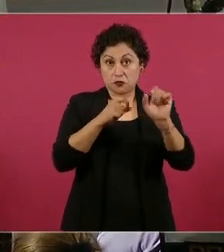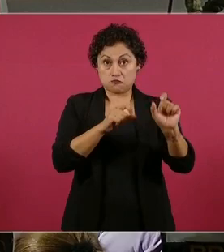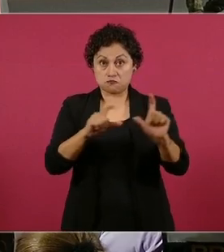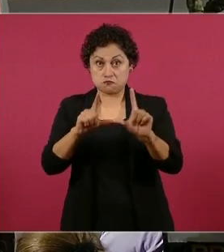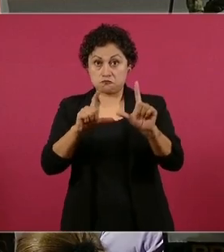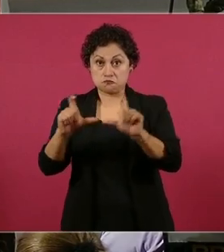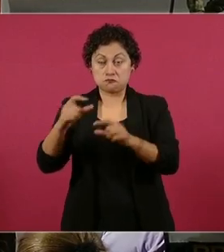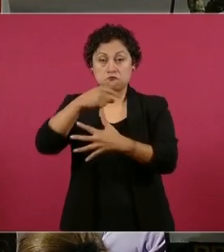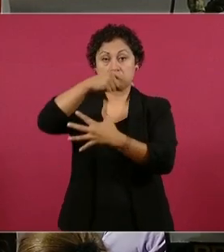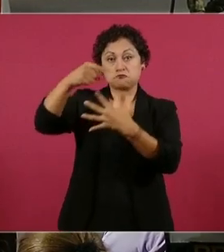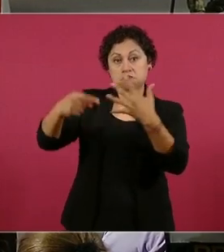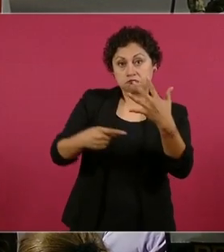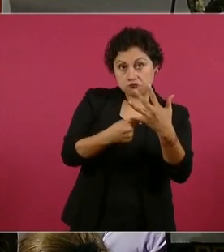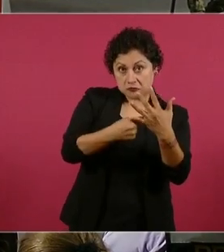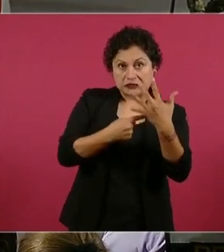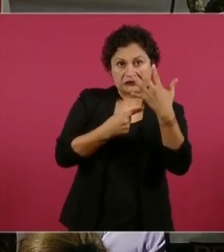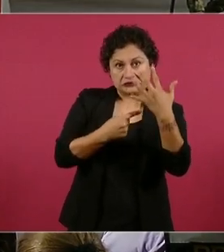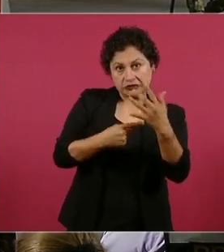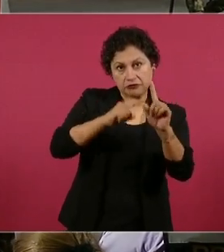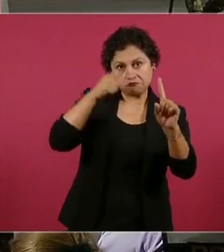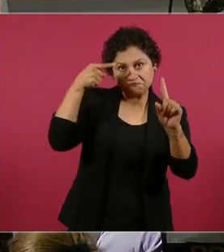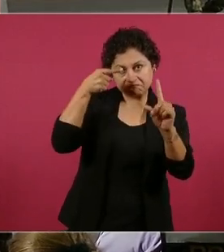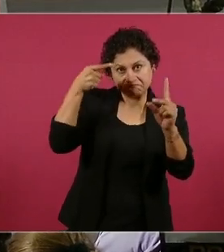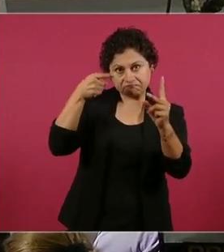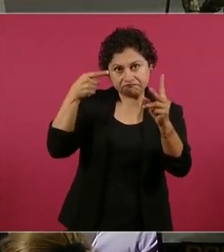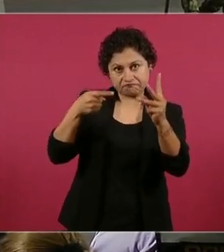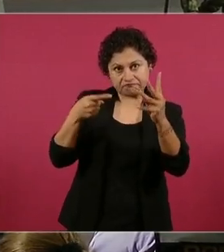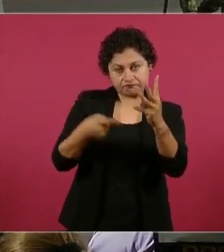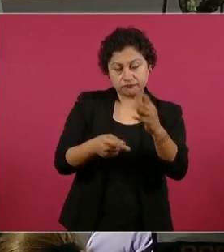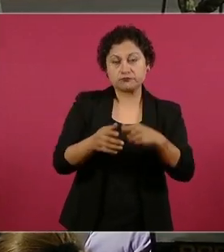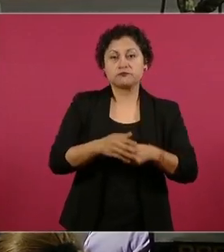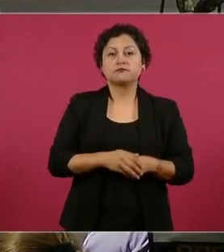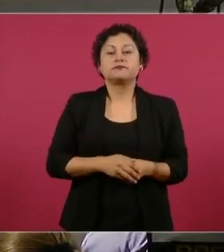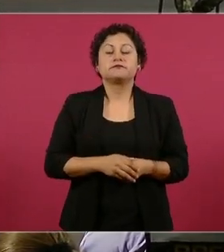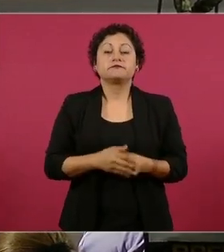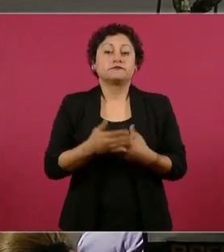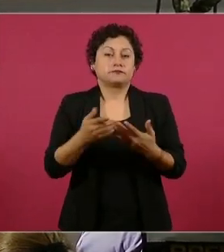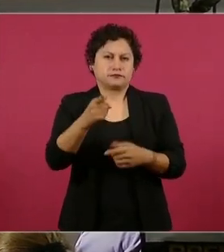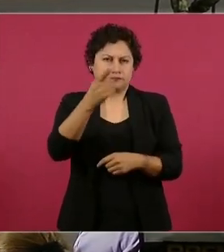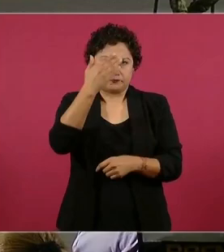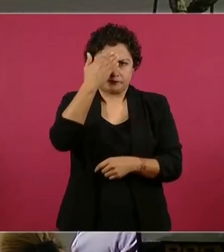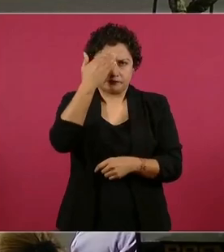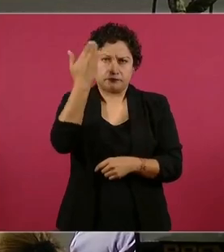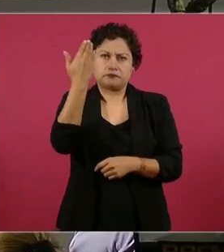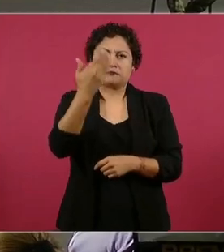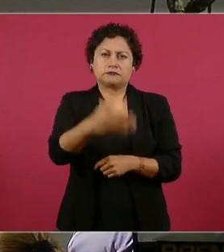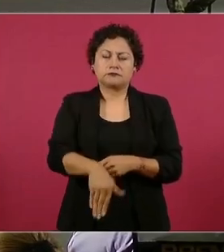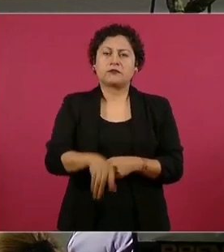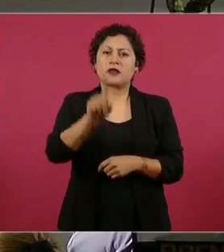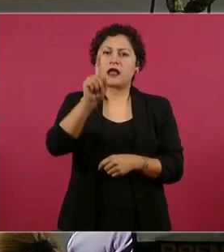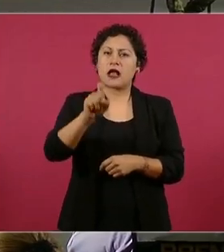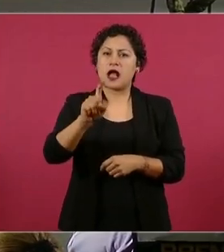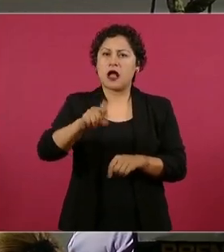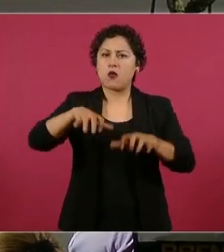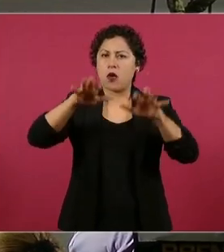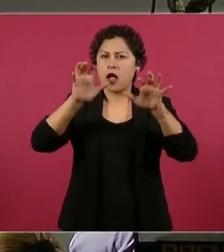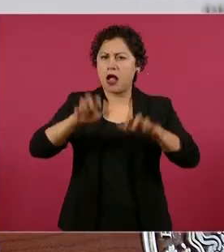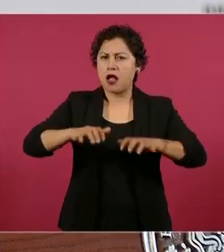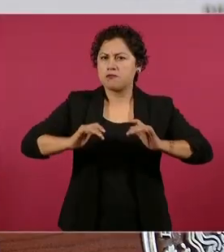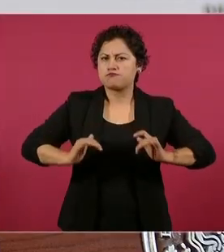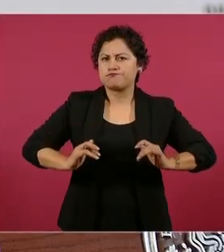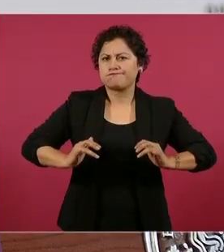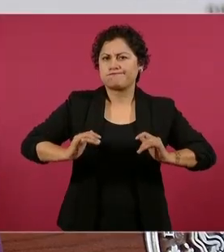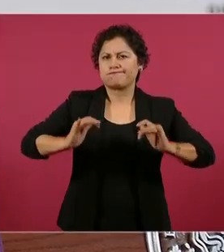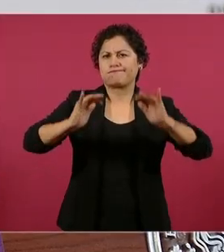que vamos a pasar rápidamente. Siguiente, por favor. A raíz de las inundaciones catastróficas llevadas a cabo